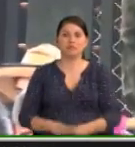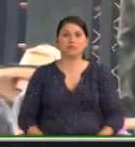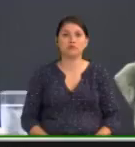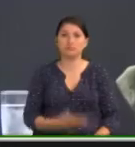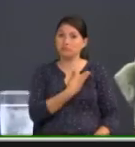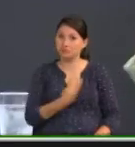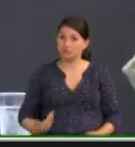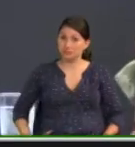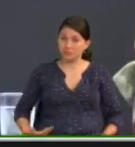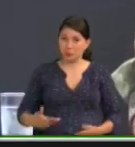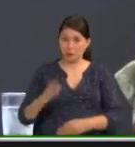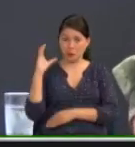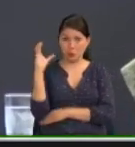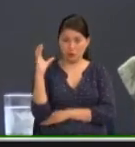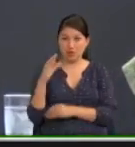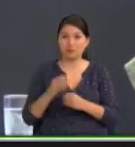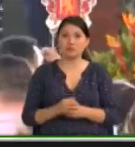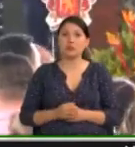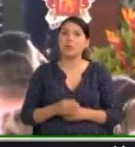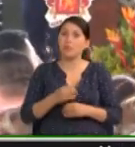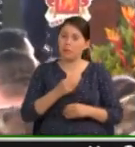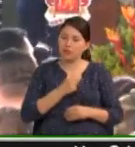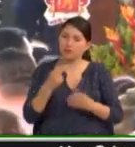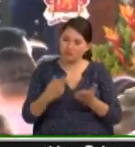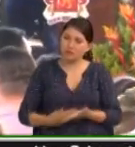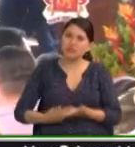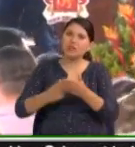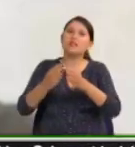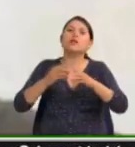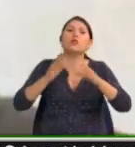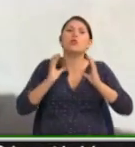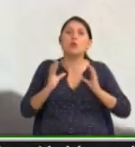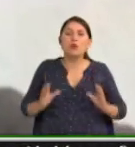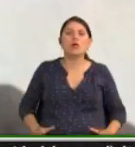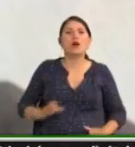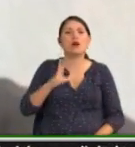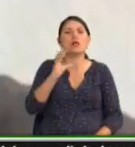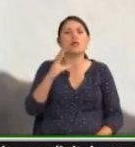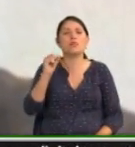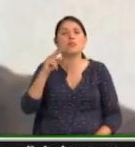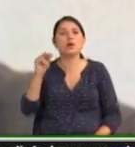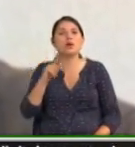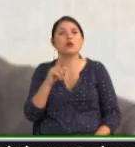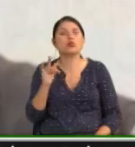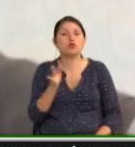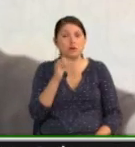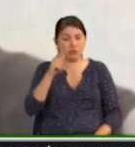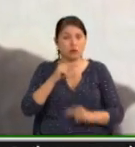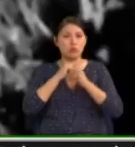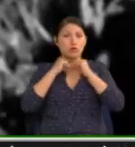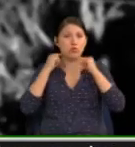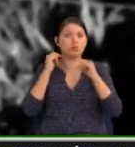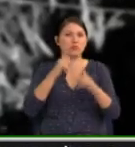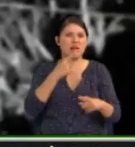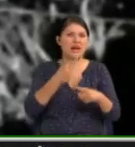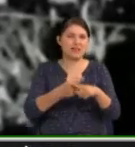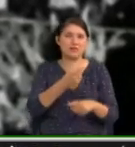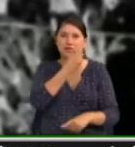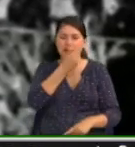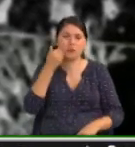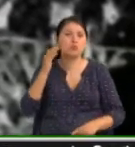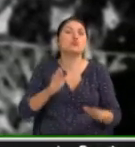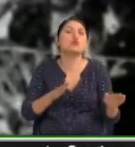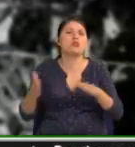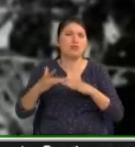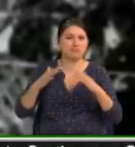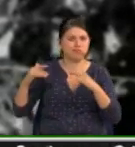El mandatario de los colombianos pidió sean rescatados los restos de Camilo Torres, el cura exguerrillero del ELN, quien murió